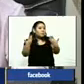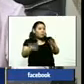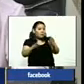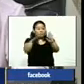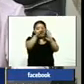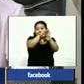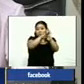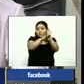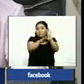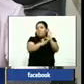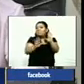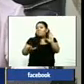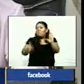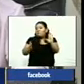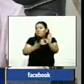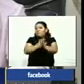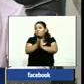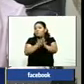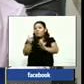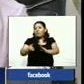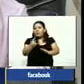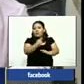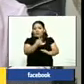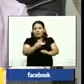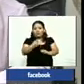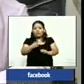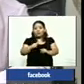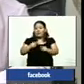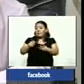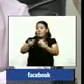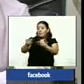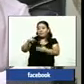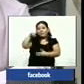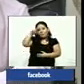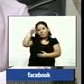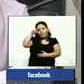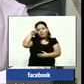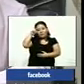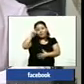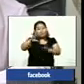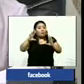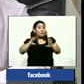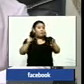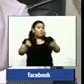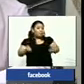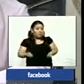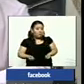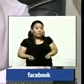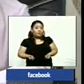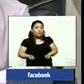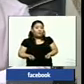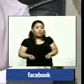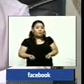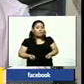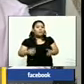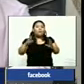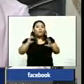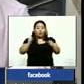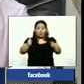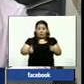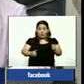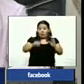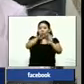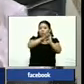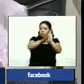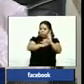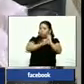que son de interés de los empleadores. El gobierno como tal, sí lleva un tema bien